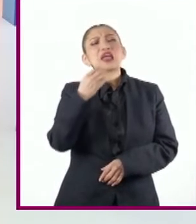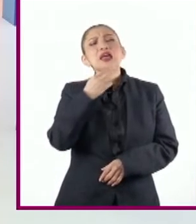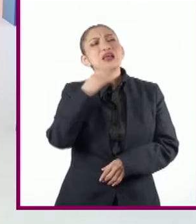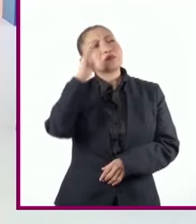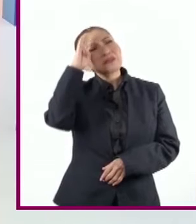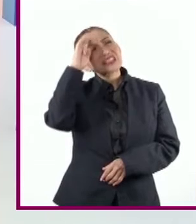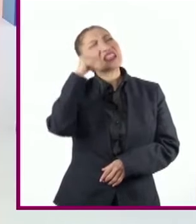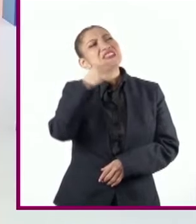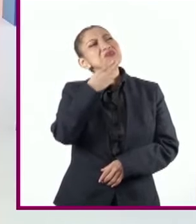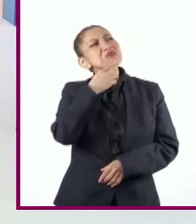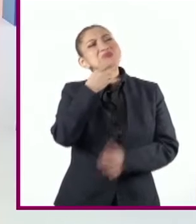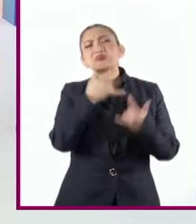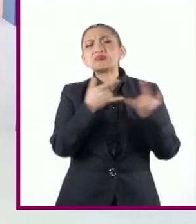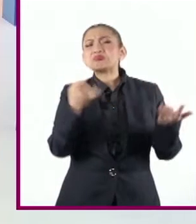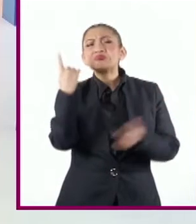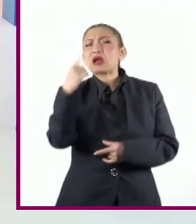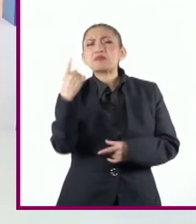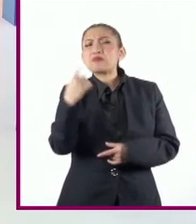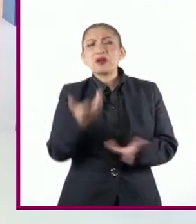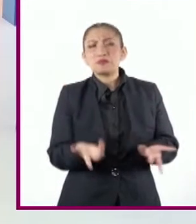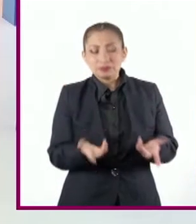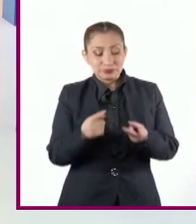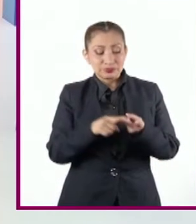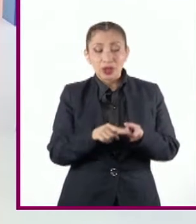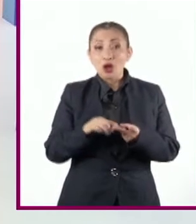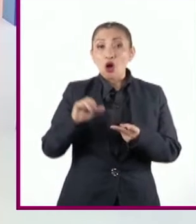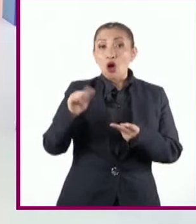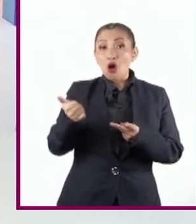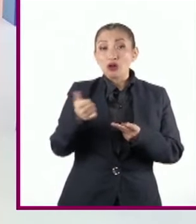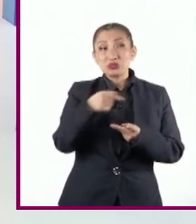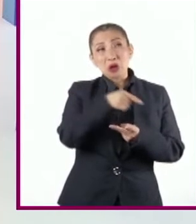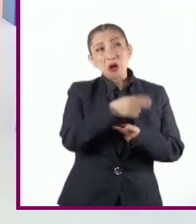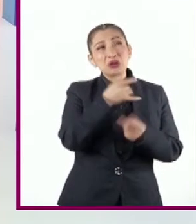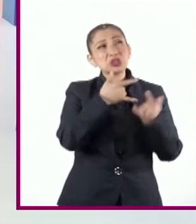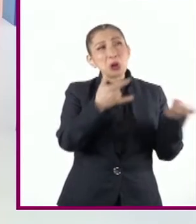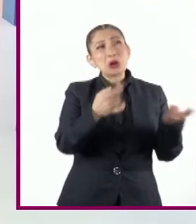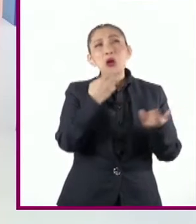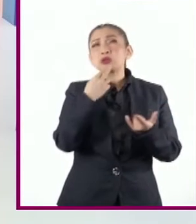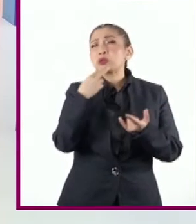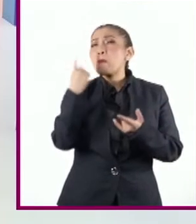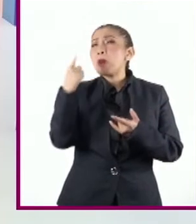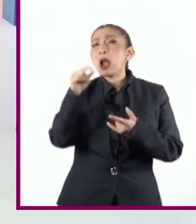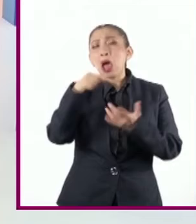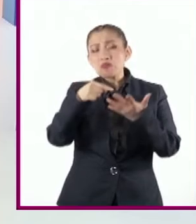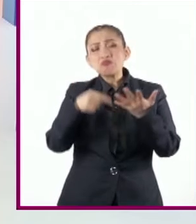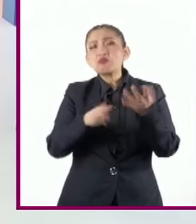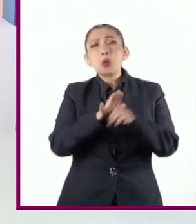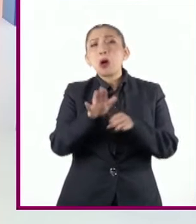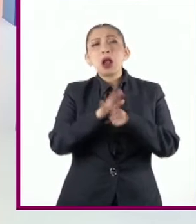la historia? ¿Qué otras utilidades tiene la historia?